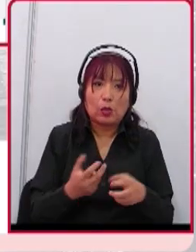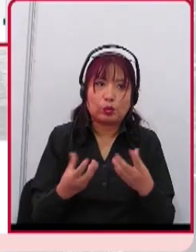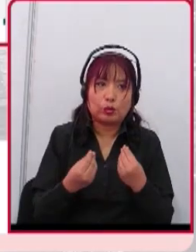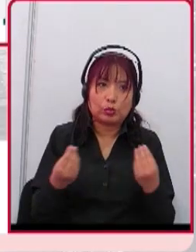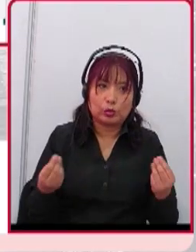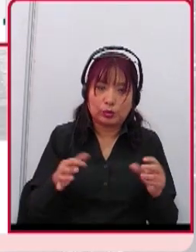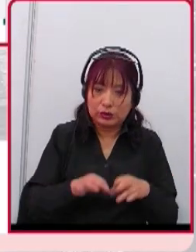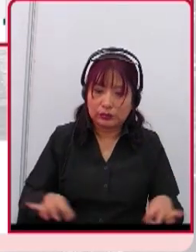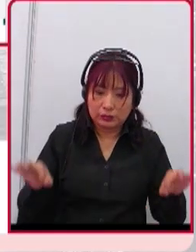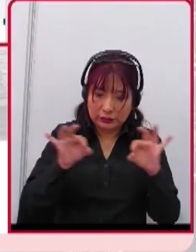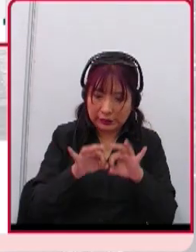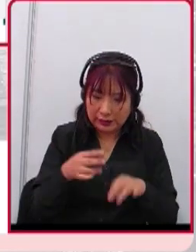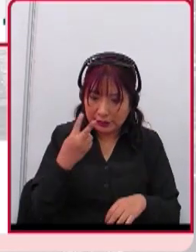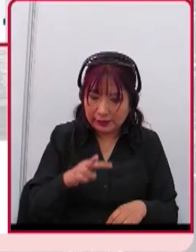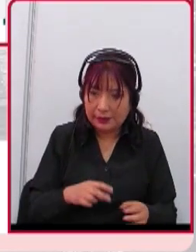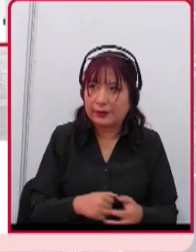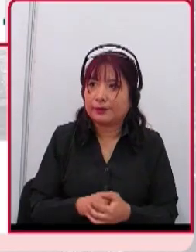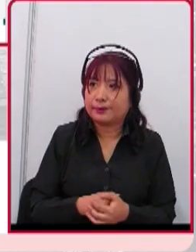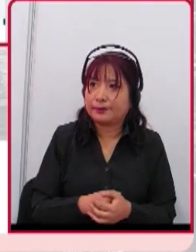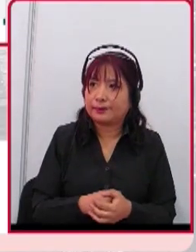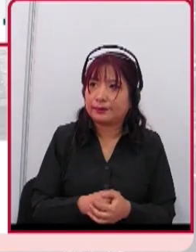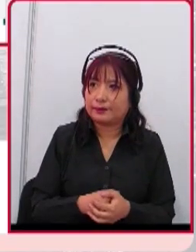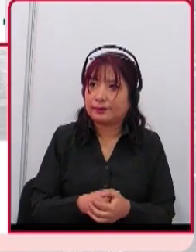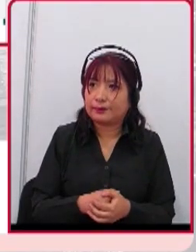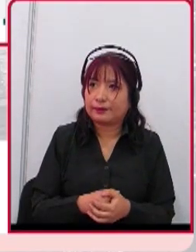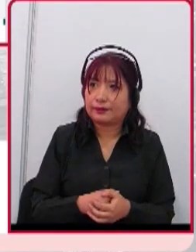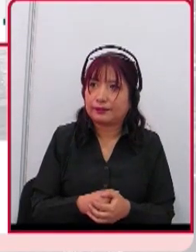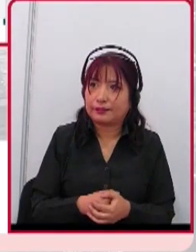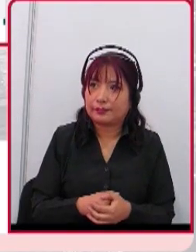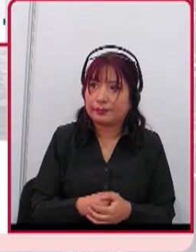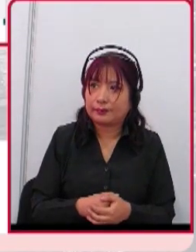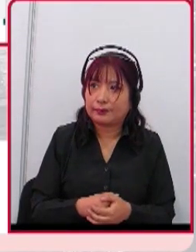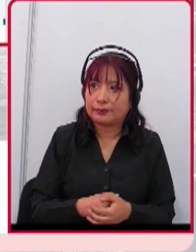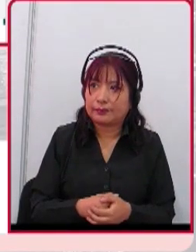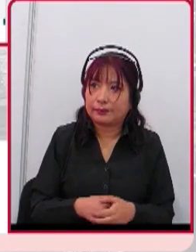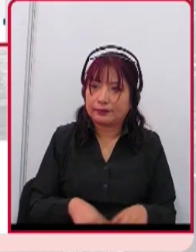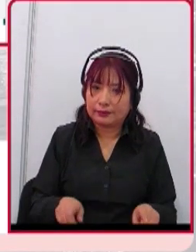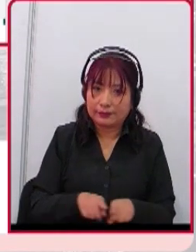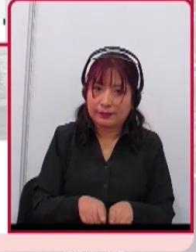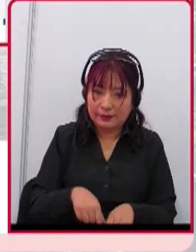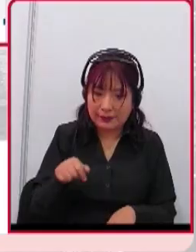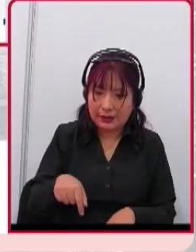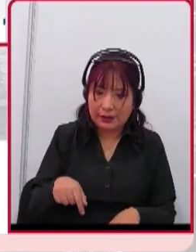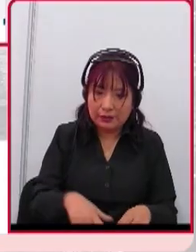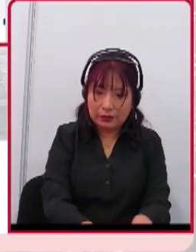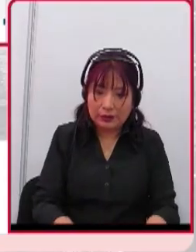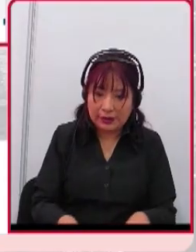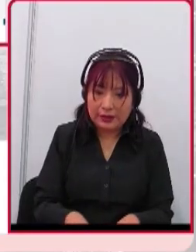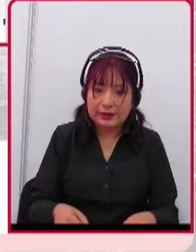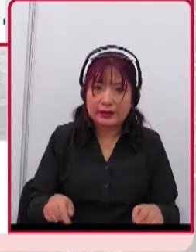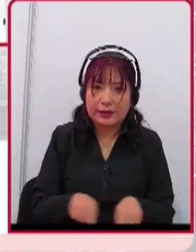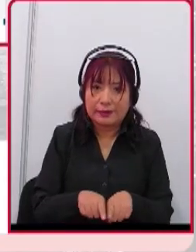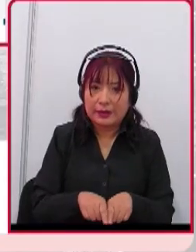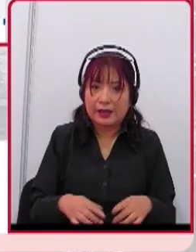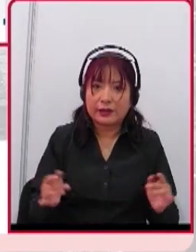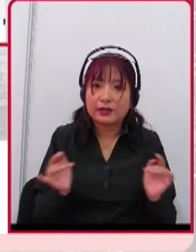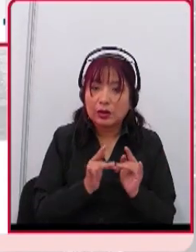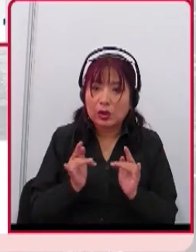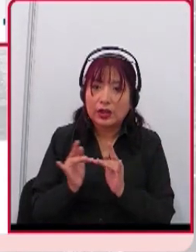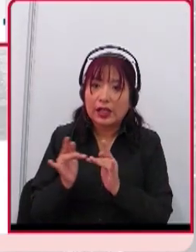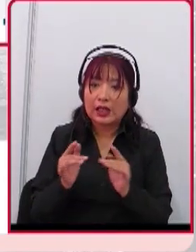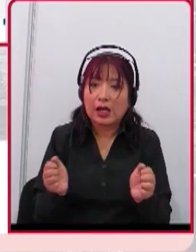pueda ver de manera tangible justamente en estas zonas. Esto alineado también de que al